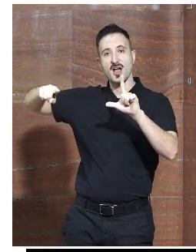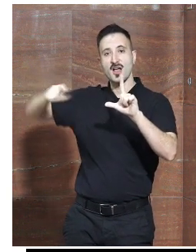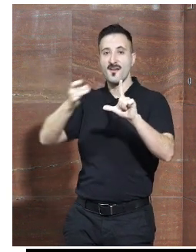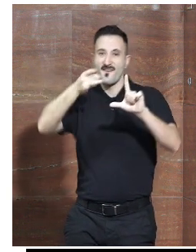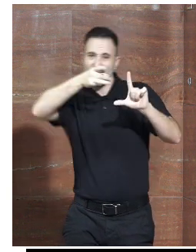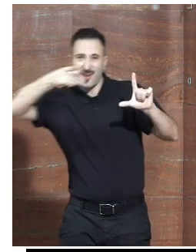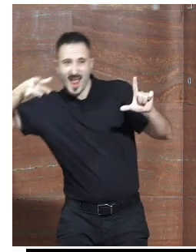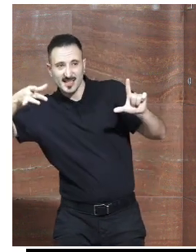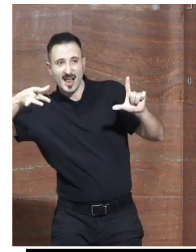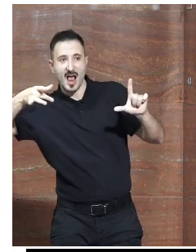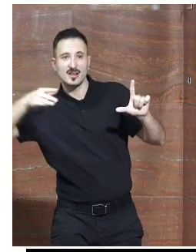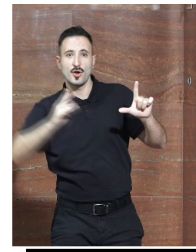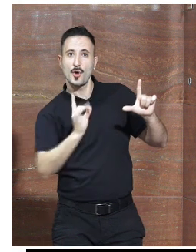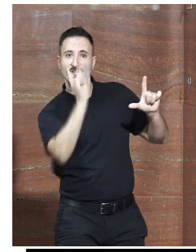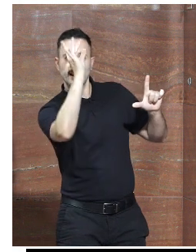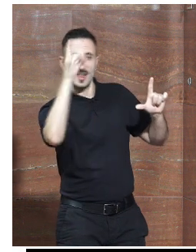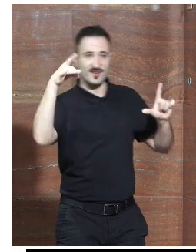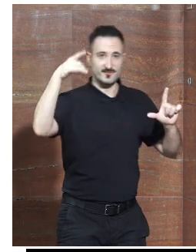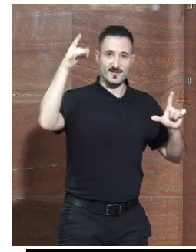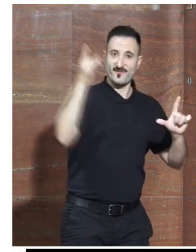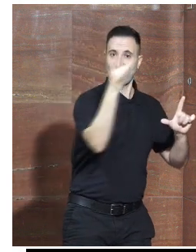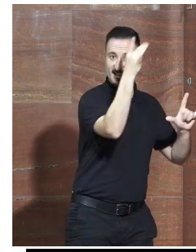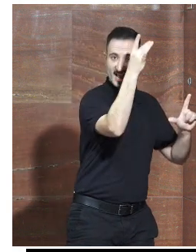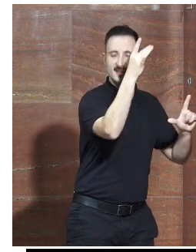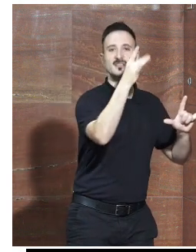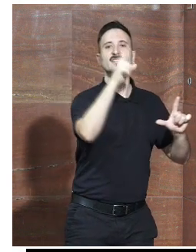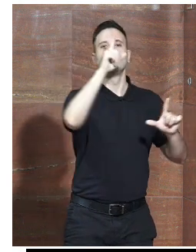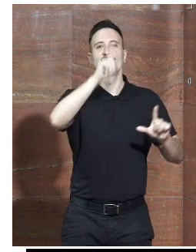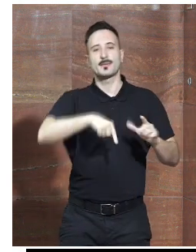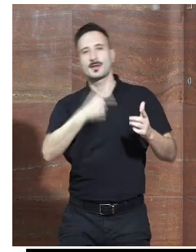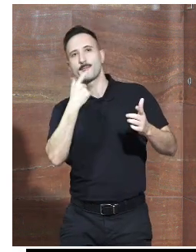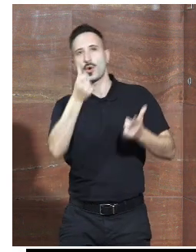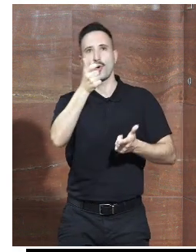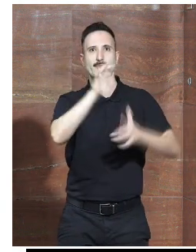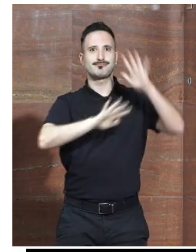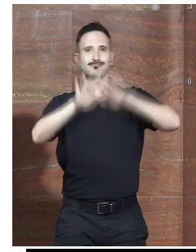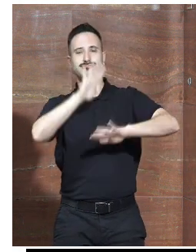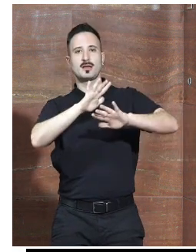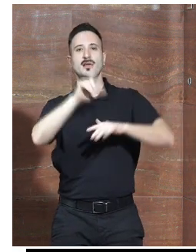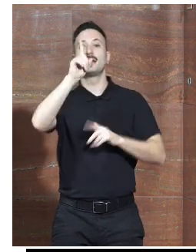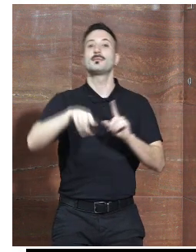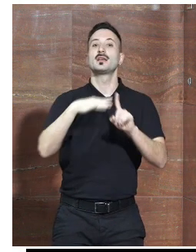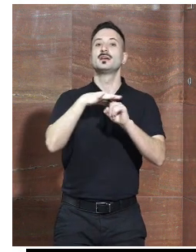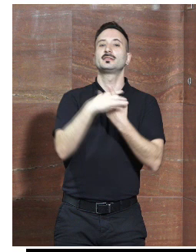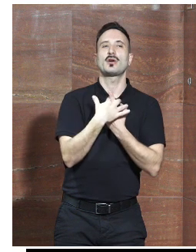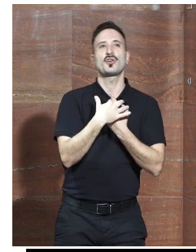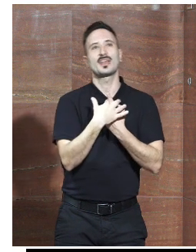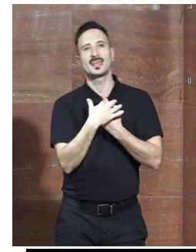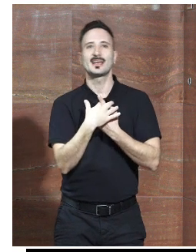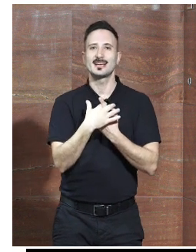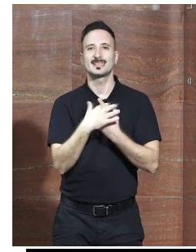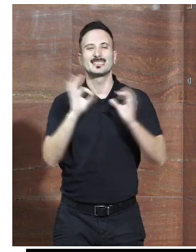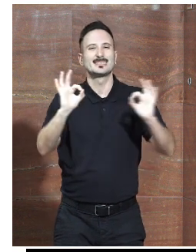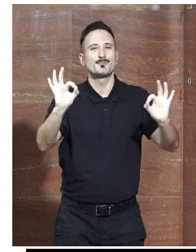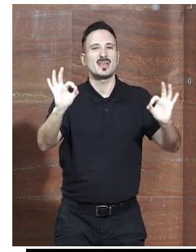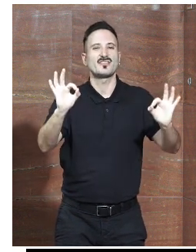que están en horizontal, flechas que están en diagonal, bueno, es un poco liado, ¿no? O situaciones muy